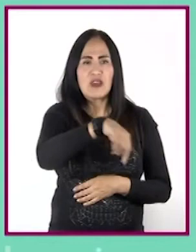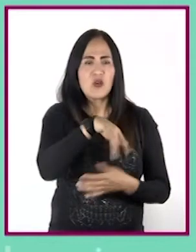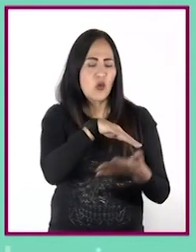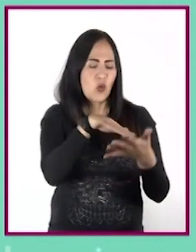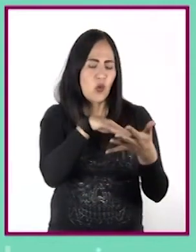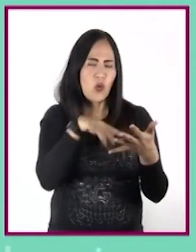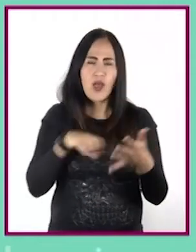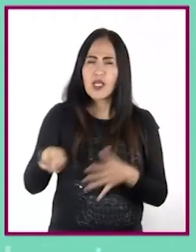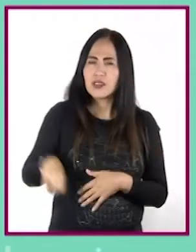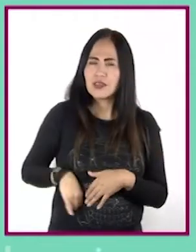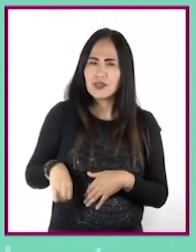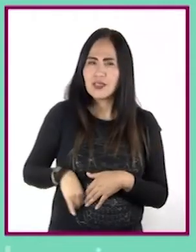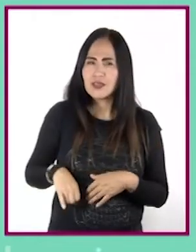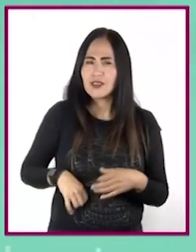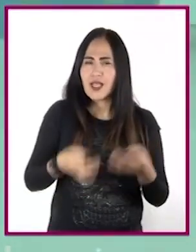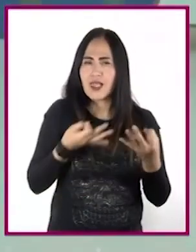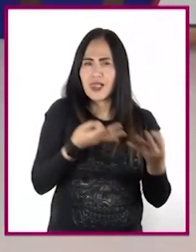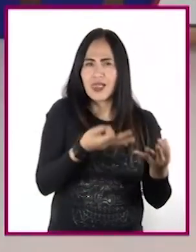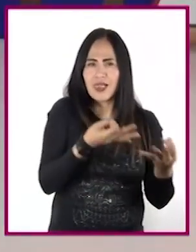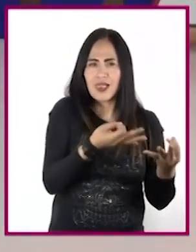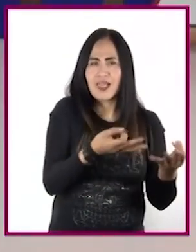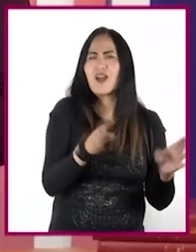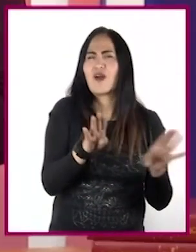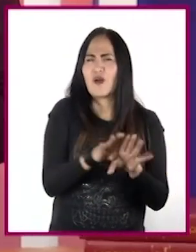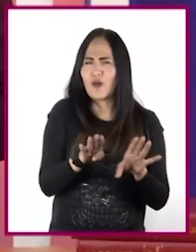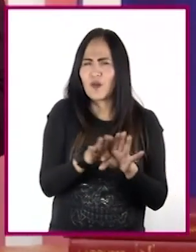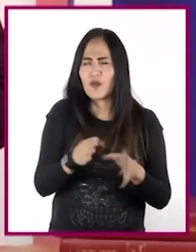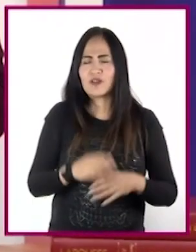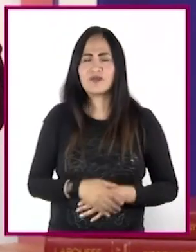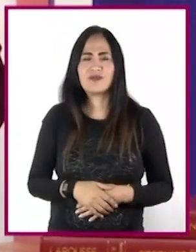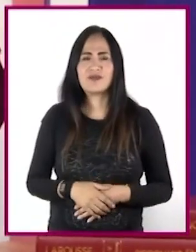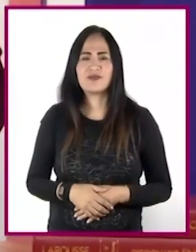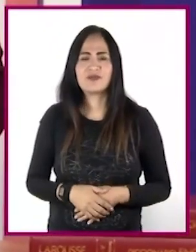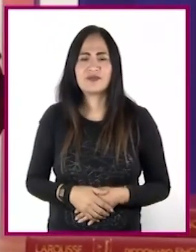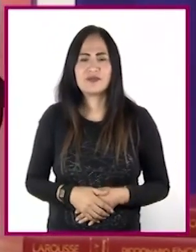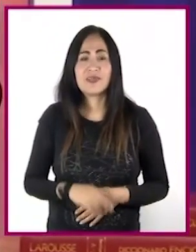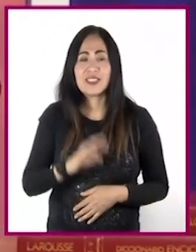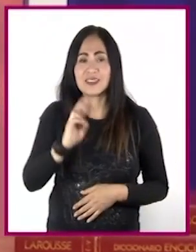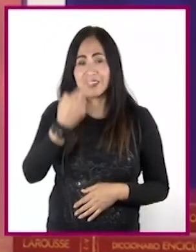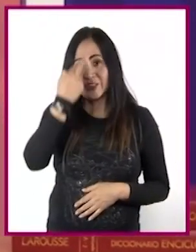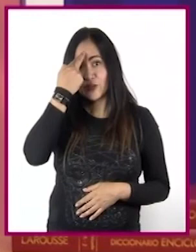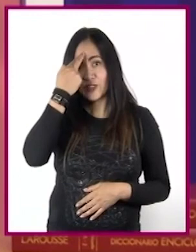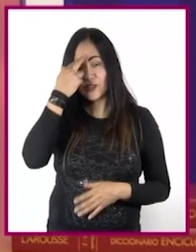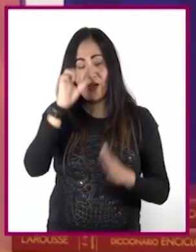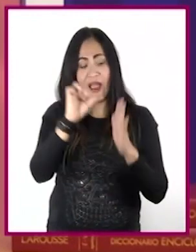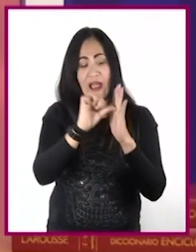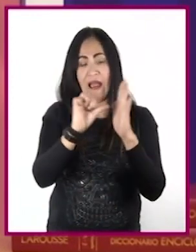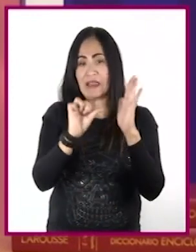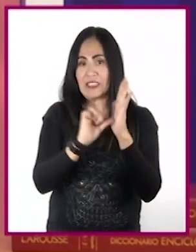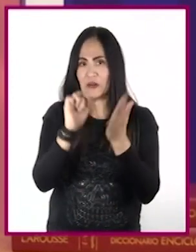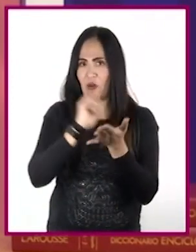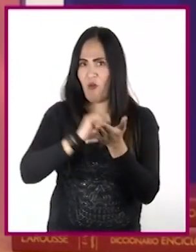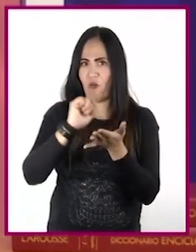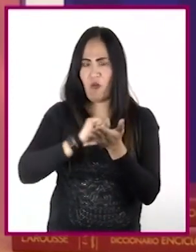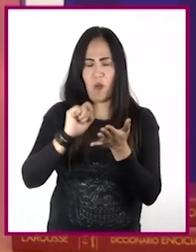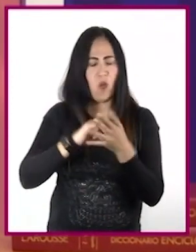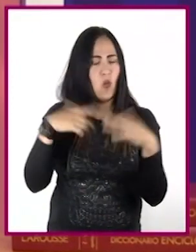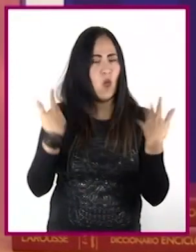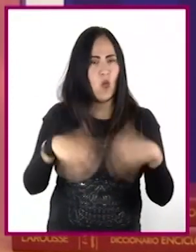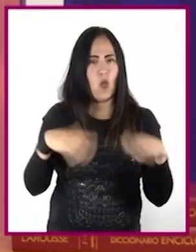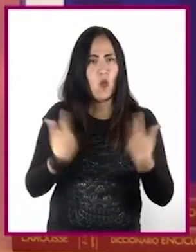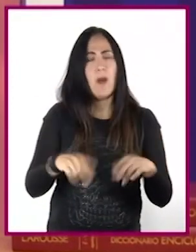más interesantes o divertidos? También les recuerdo que un buen artículo, si bien tiene